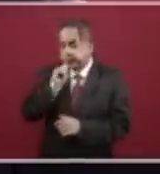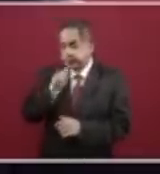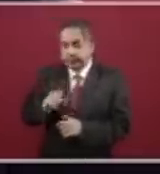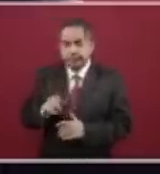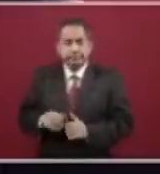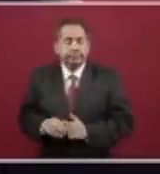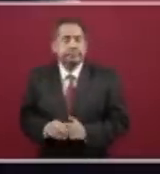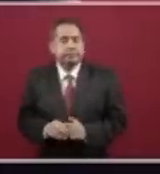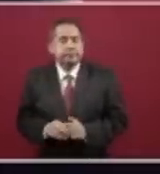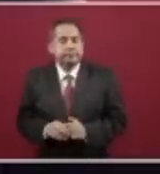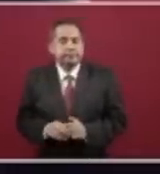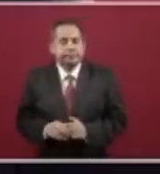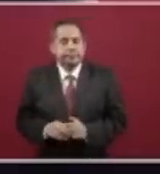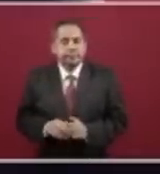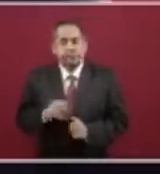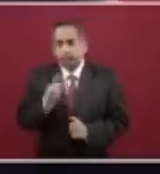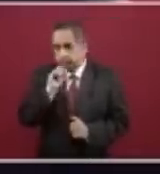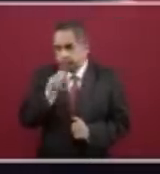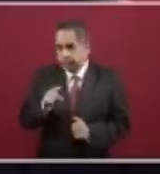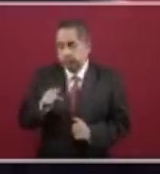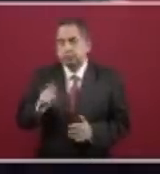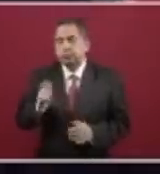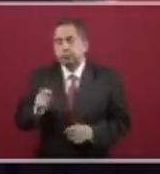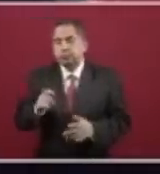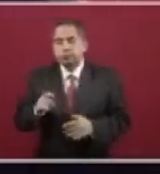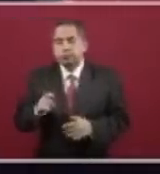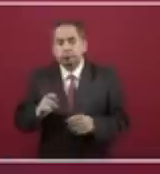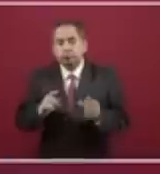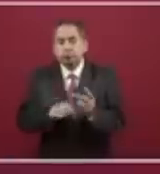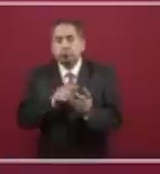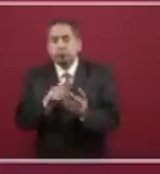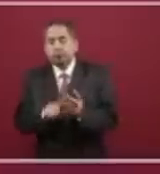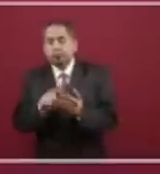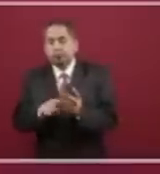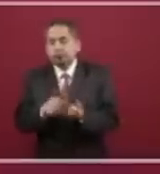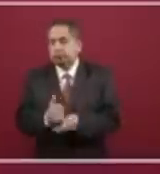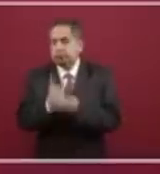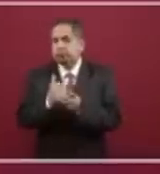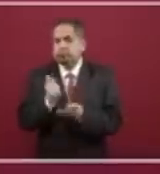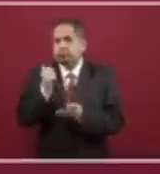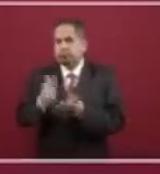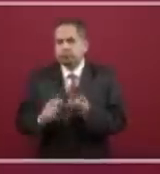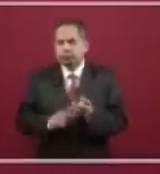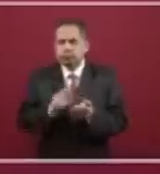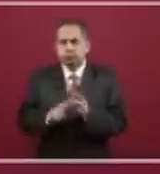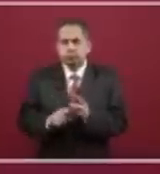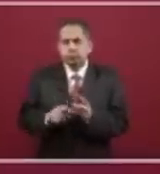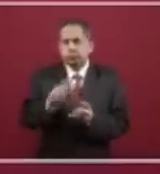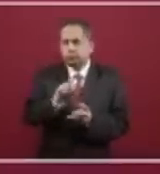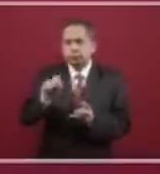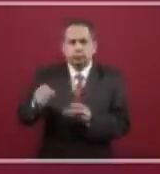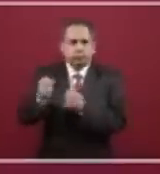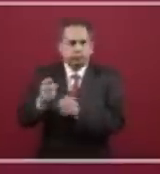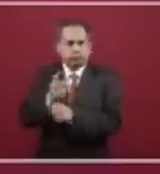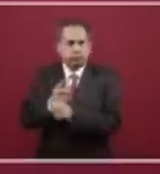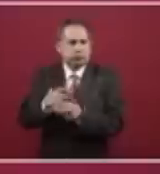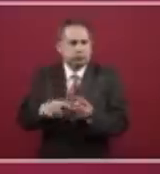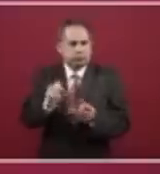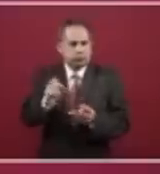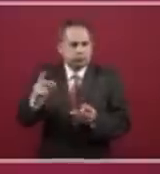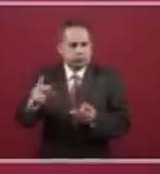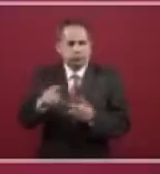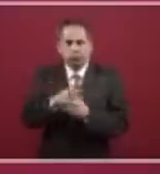está apoyando con la secretaría de seguridad pública en efecto